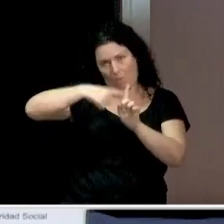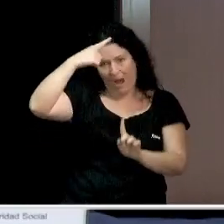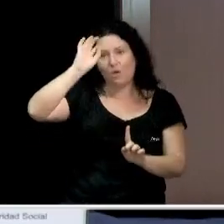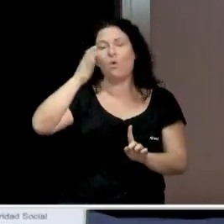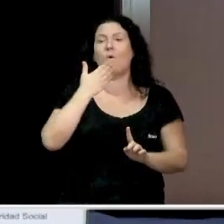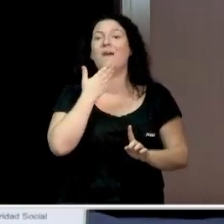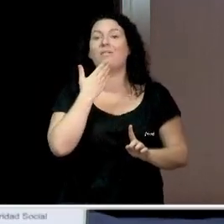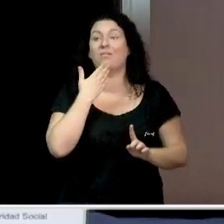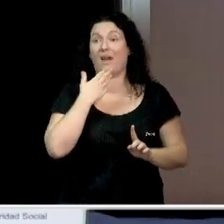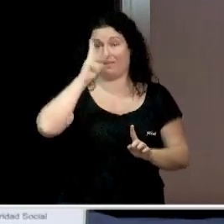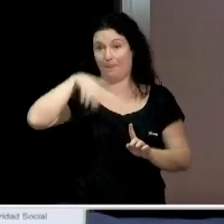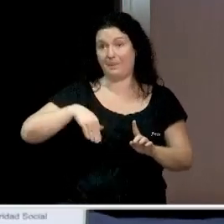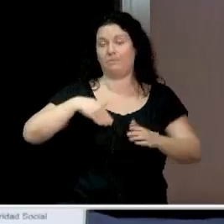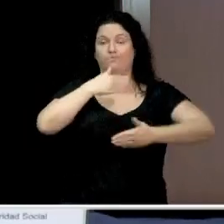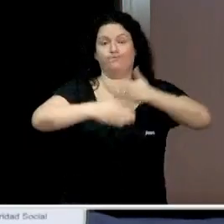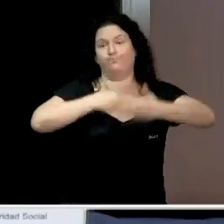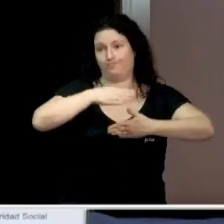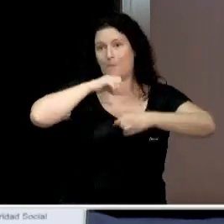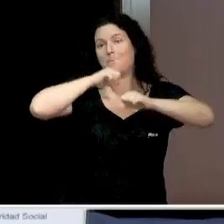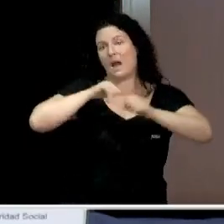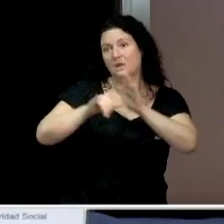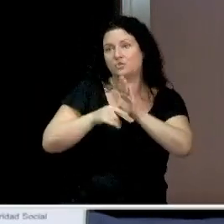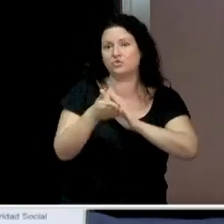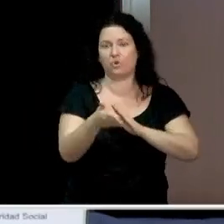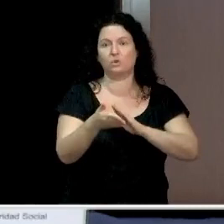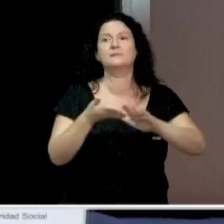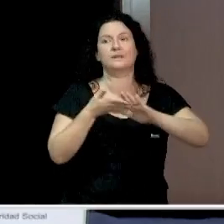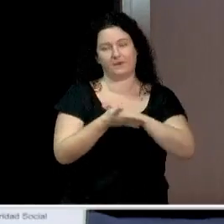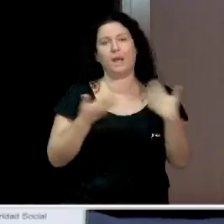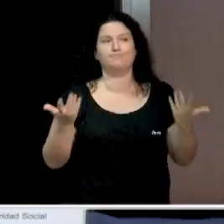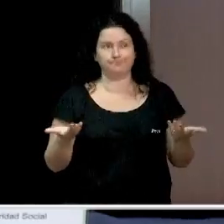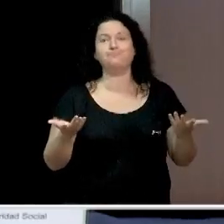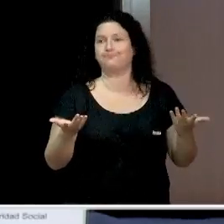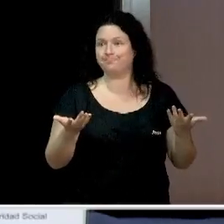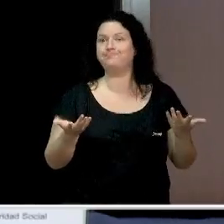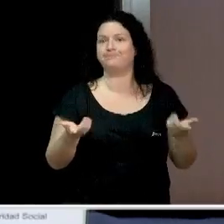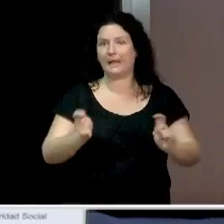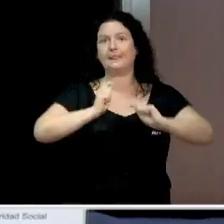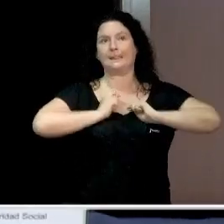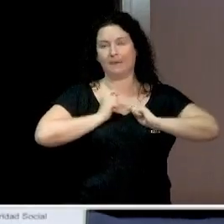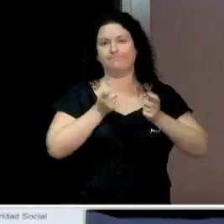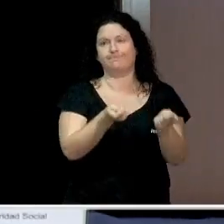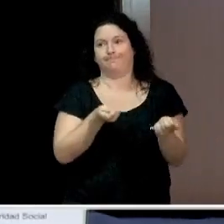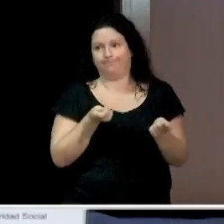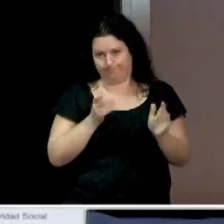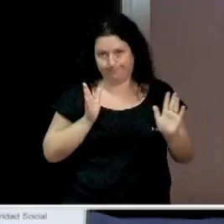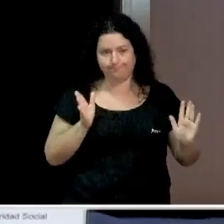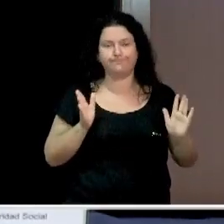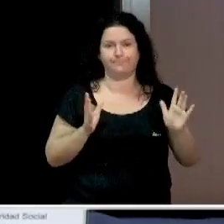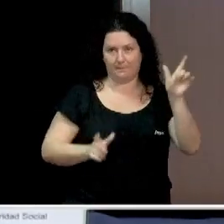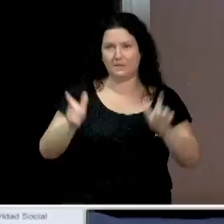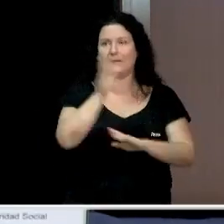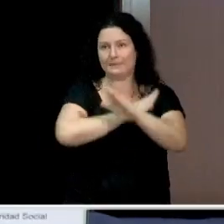edad más avanzada son factores pues, que retraen, lógicamente, a las